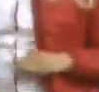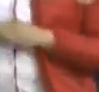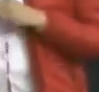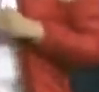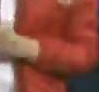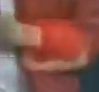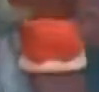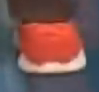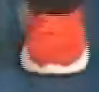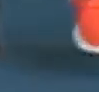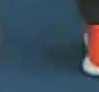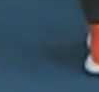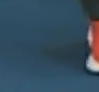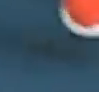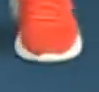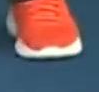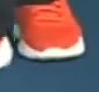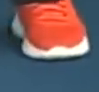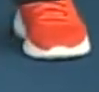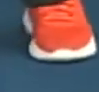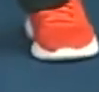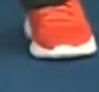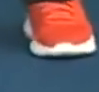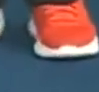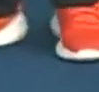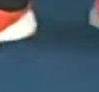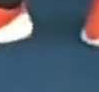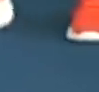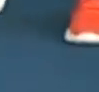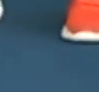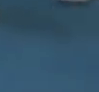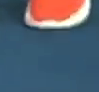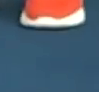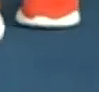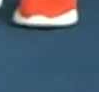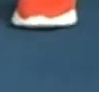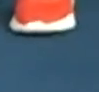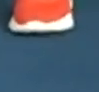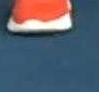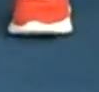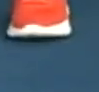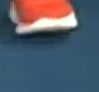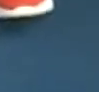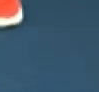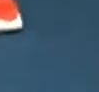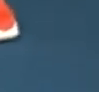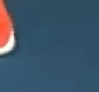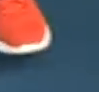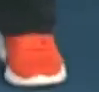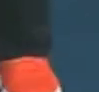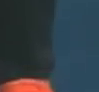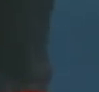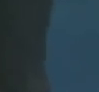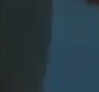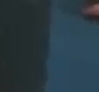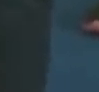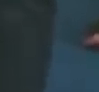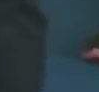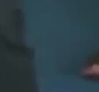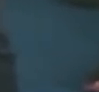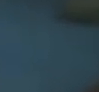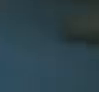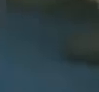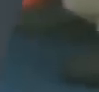con el plan 7+7. En torno a la lucha